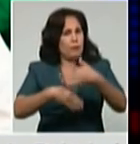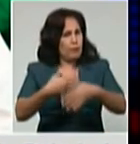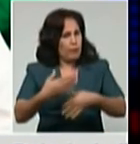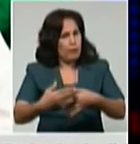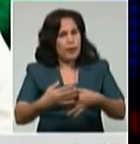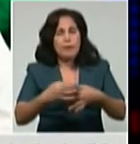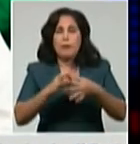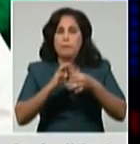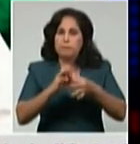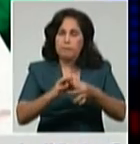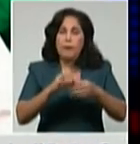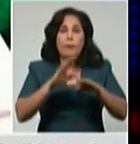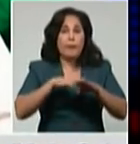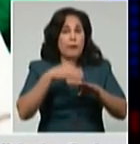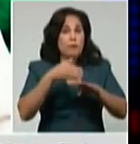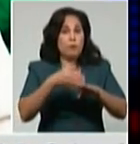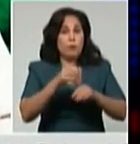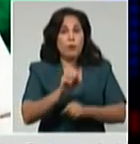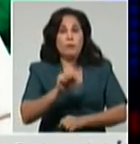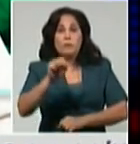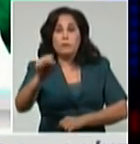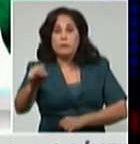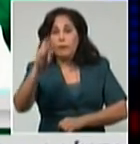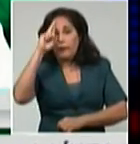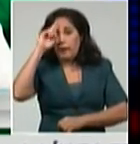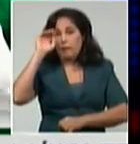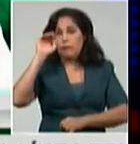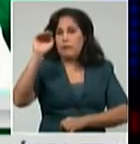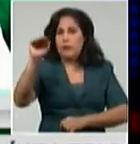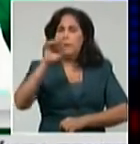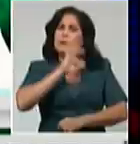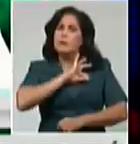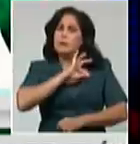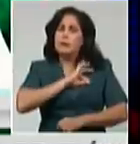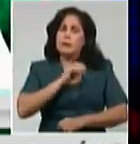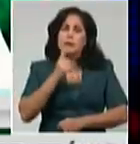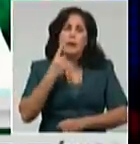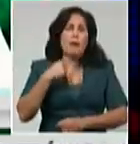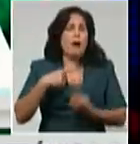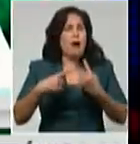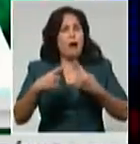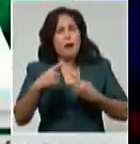inmediatamente se ingresó con síntomas sugestivos de COVID,